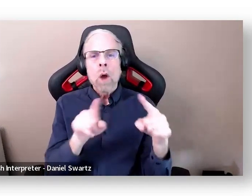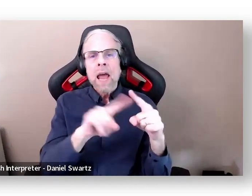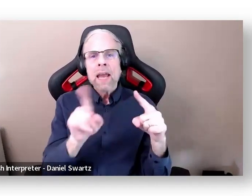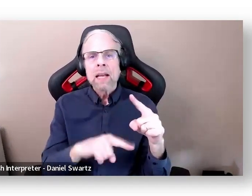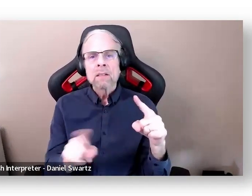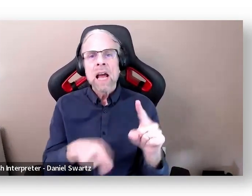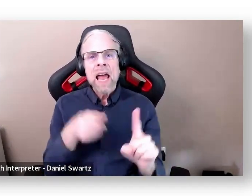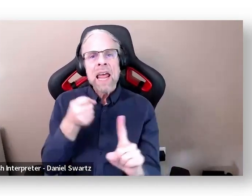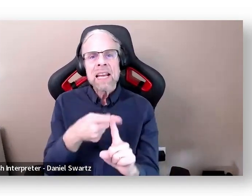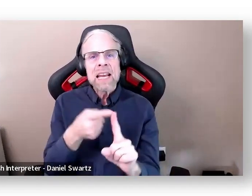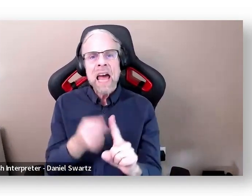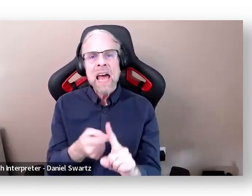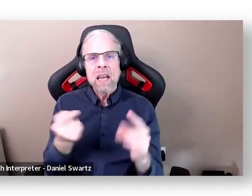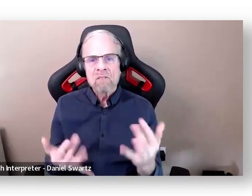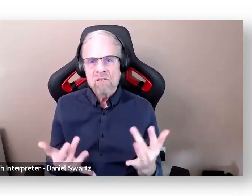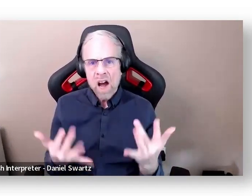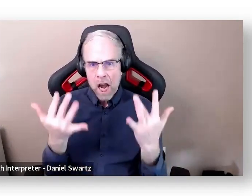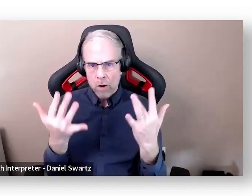relámpagos.